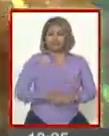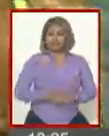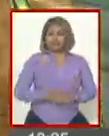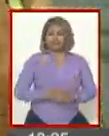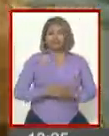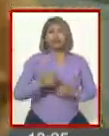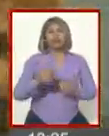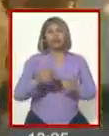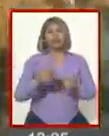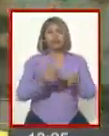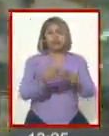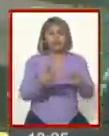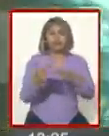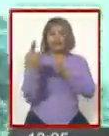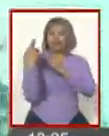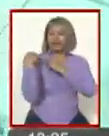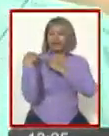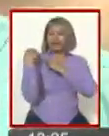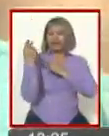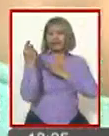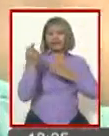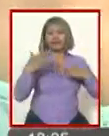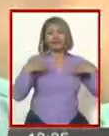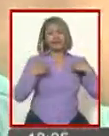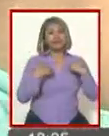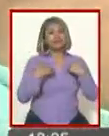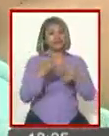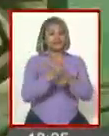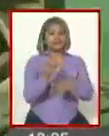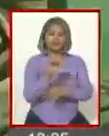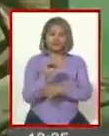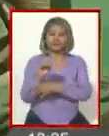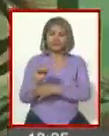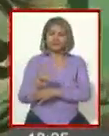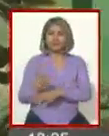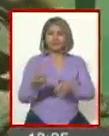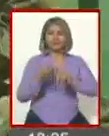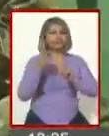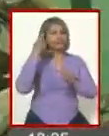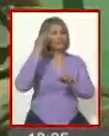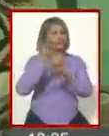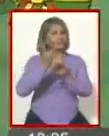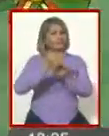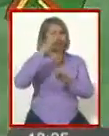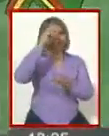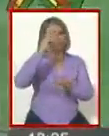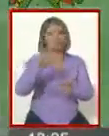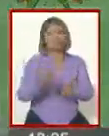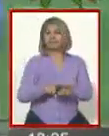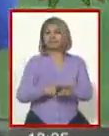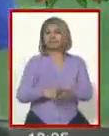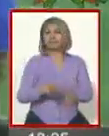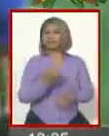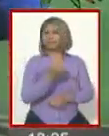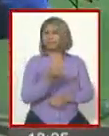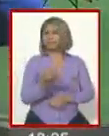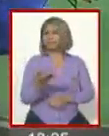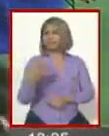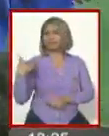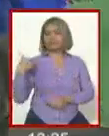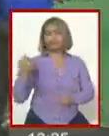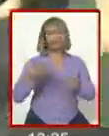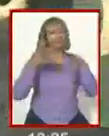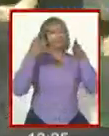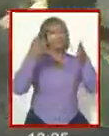de Adiestramiento de Canes recomendó a la población cuidar y alimentar al amigo fiel del hombre. Asimismo, lamentó que algunos